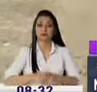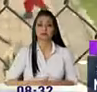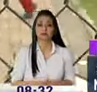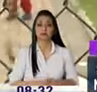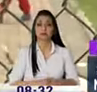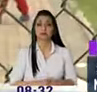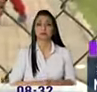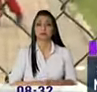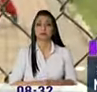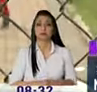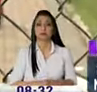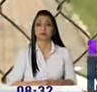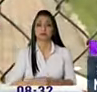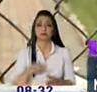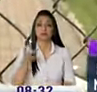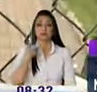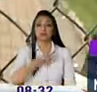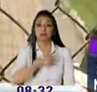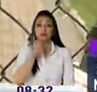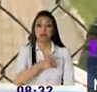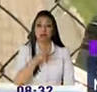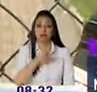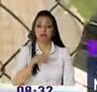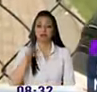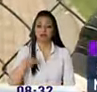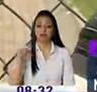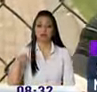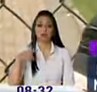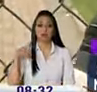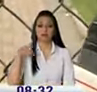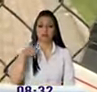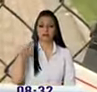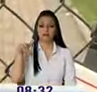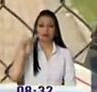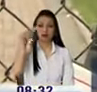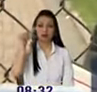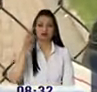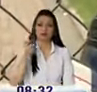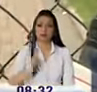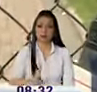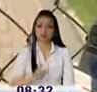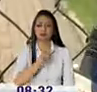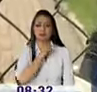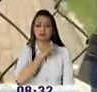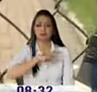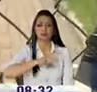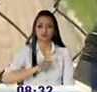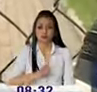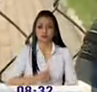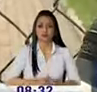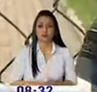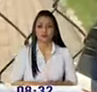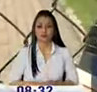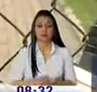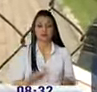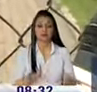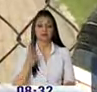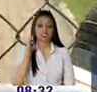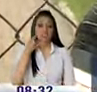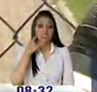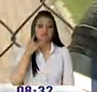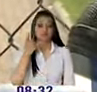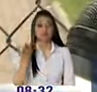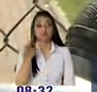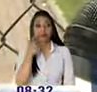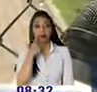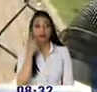peligroso. Vienen chumados, se ponen ahí y no dejan pasar, y encima de eso, la delincuencia. Pasa alguna niña, alguna